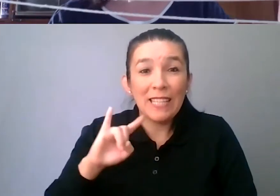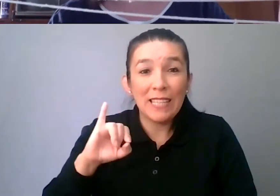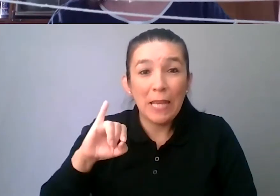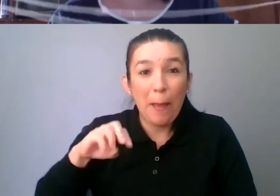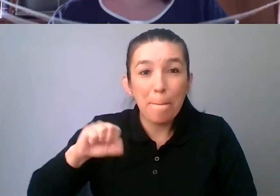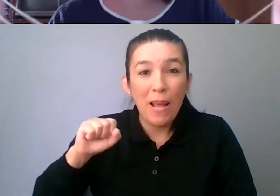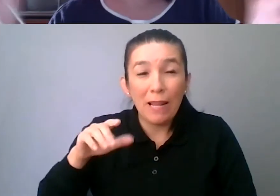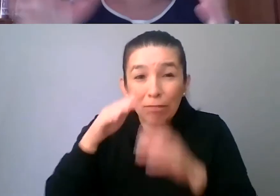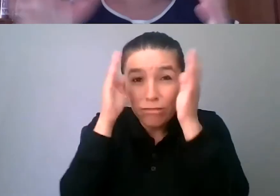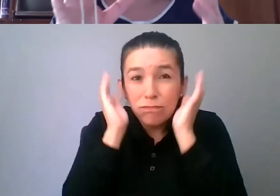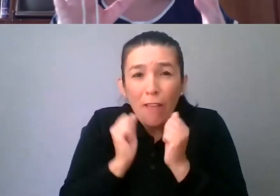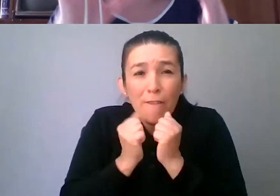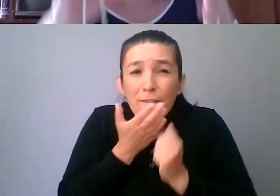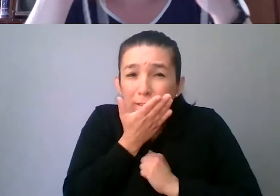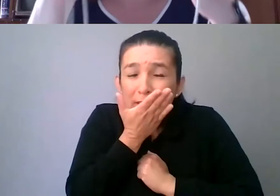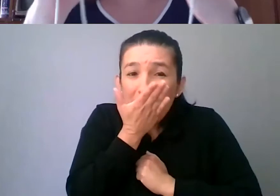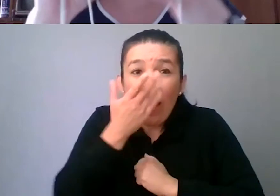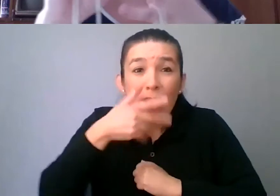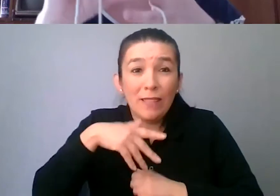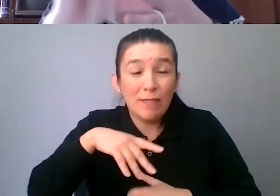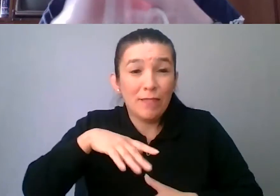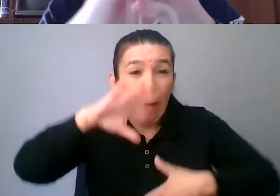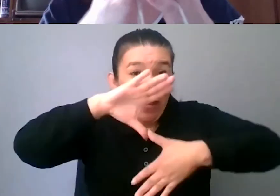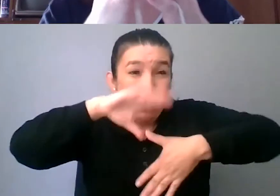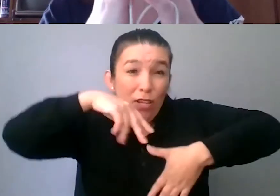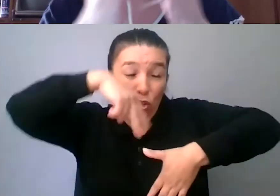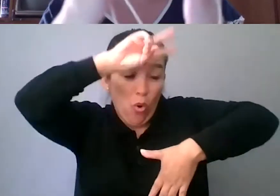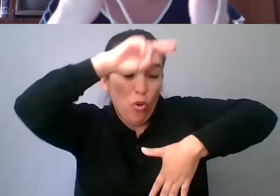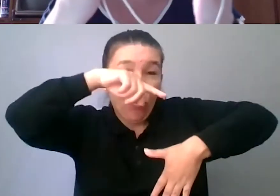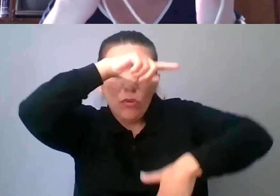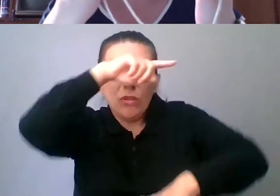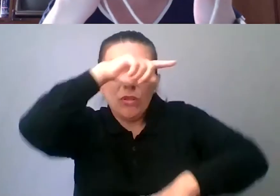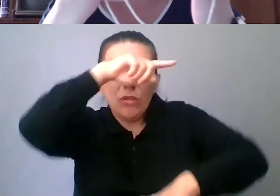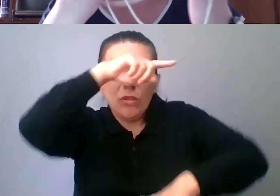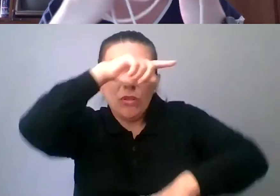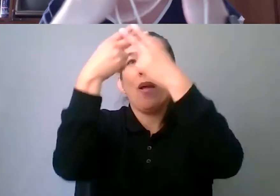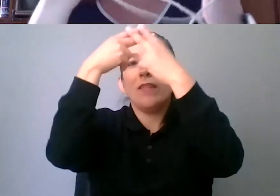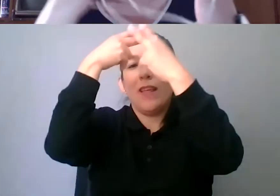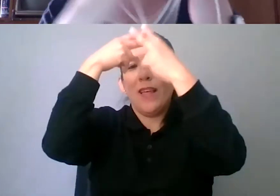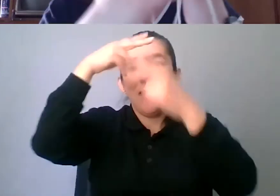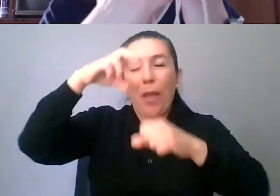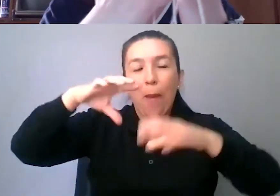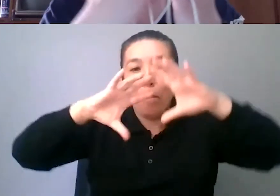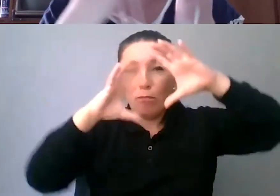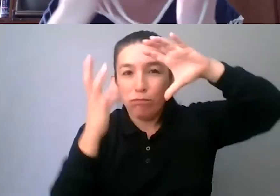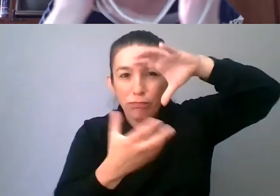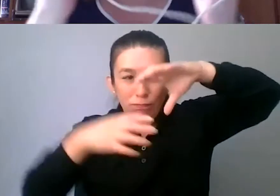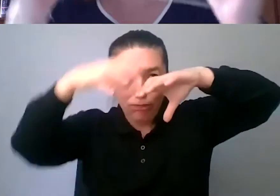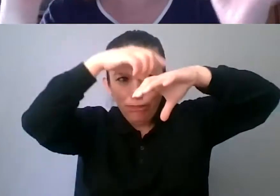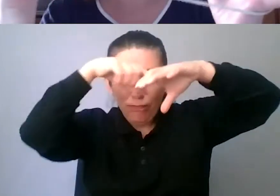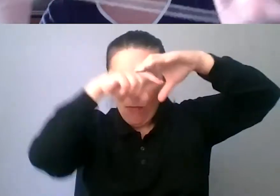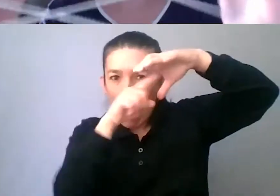porque en el hemisferio norte hay una estrella que marca el polo norte. Nosotros no tenemos una estrella que nos